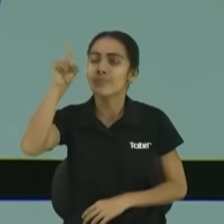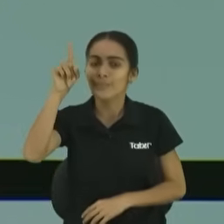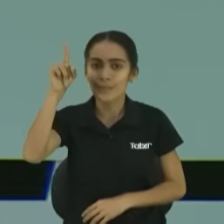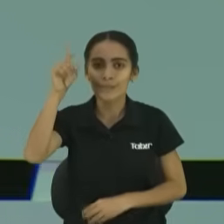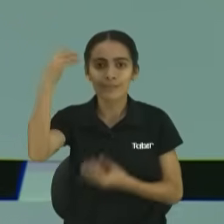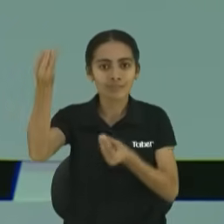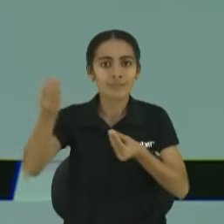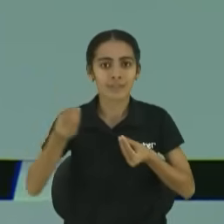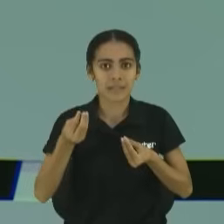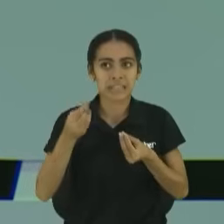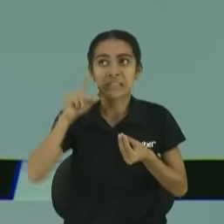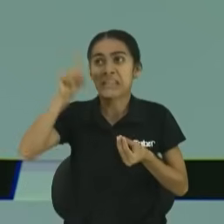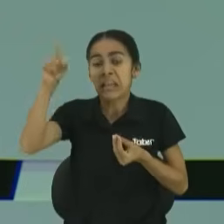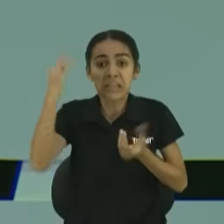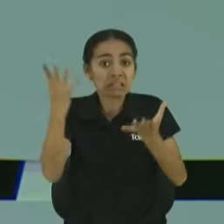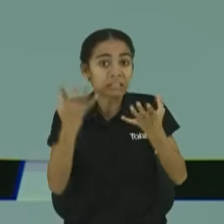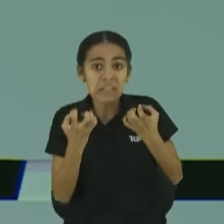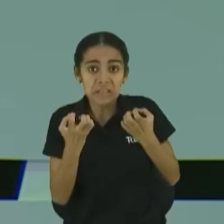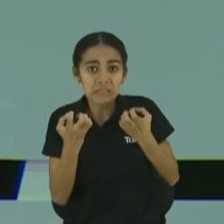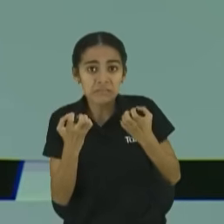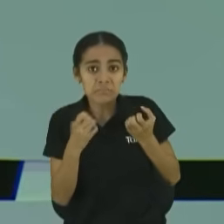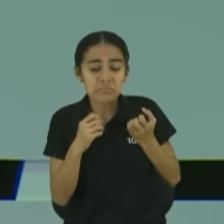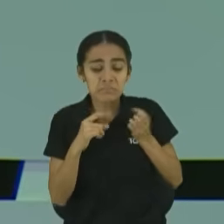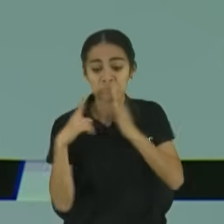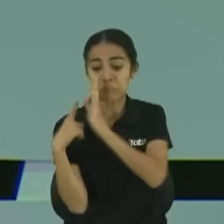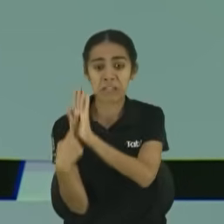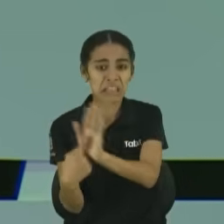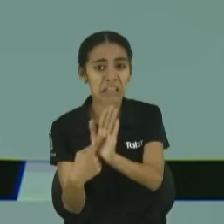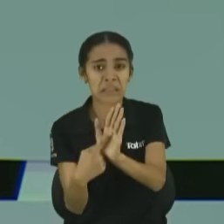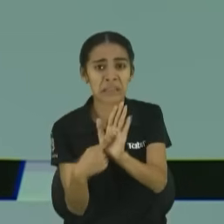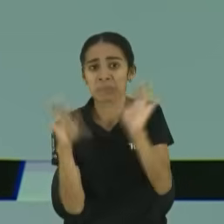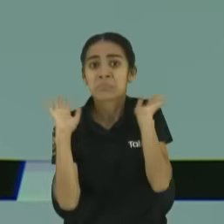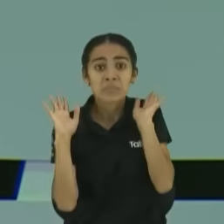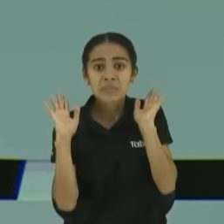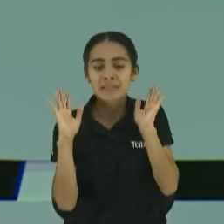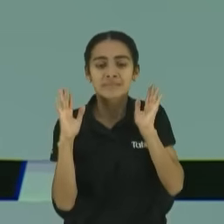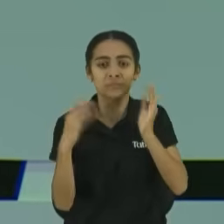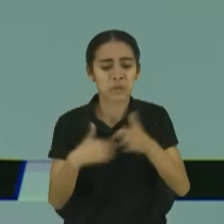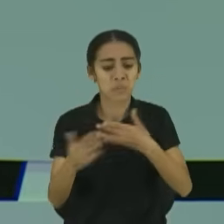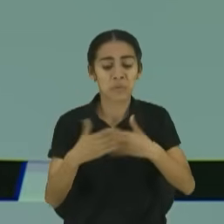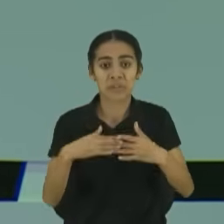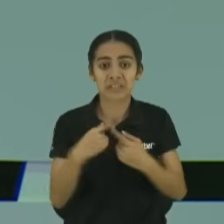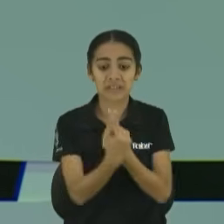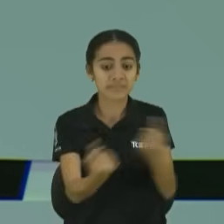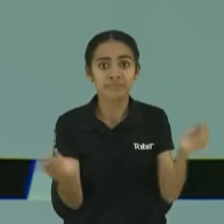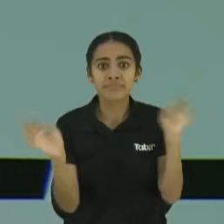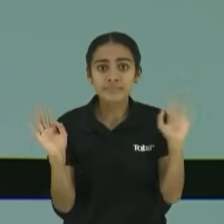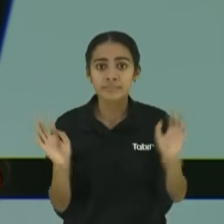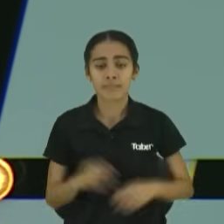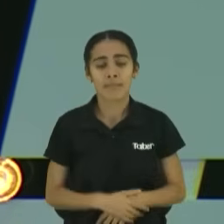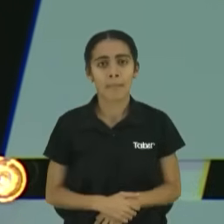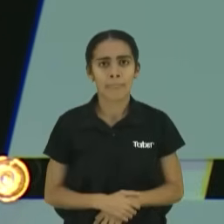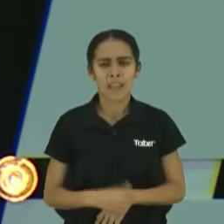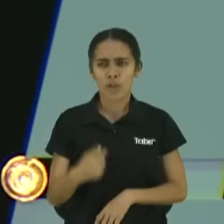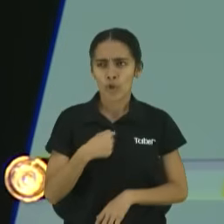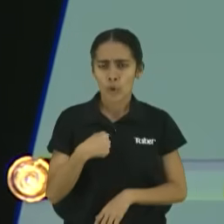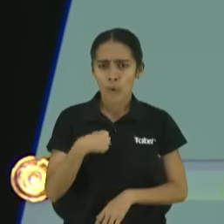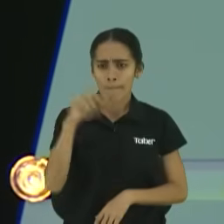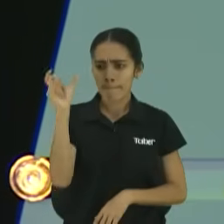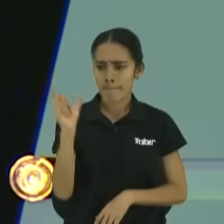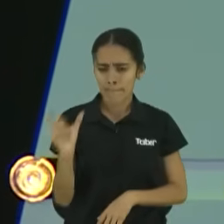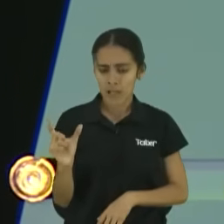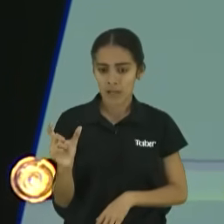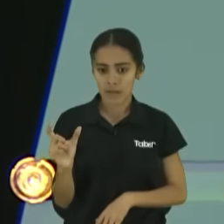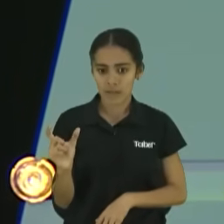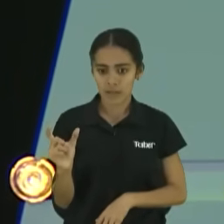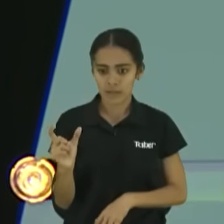Si a Él le place, pues se manifiesta con usted. ¿Y por qué no? Yo he tenido palabras que he recibido de personas y